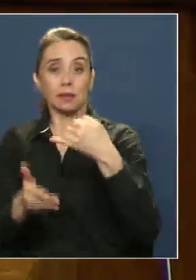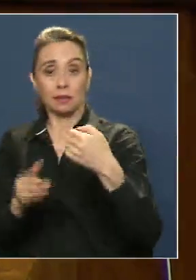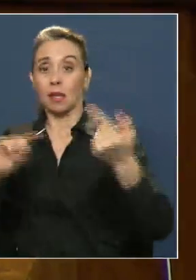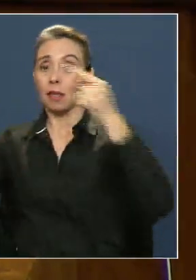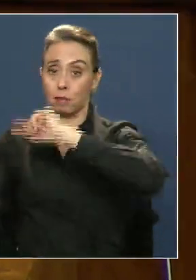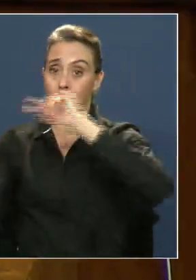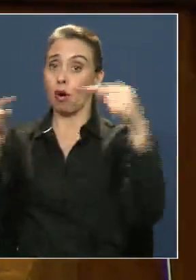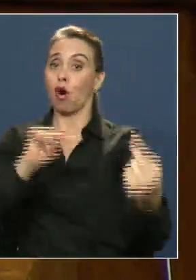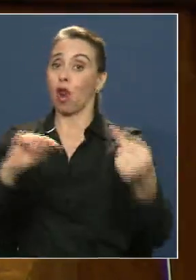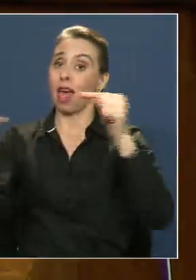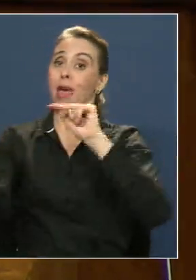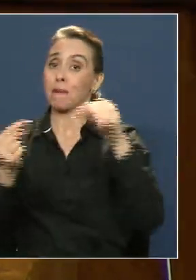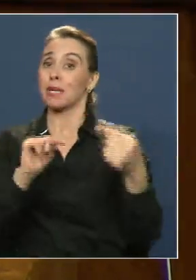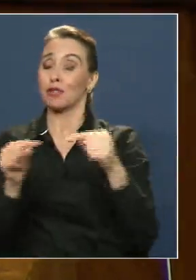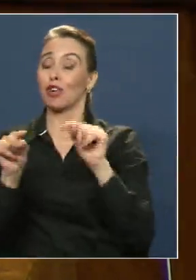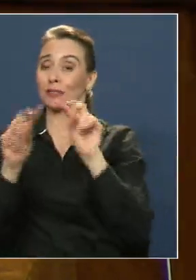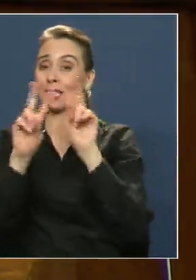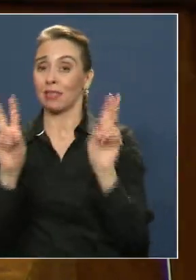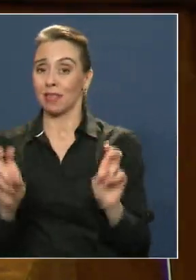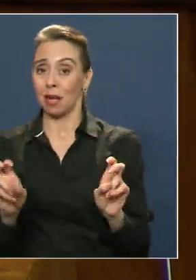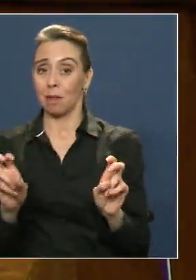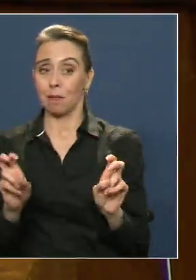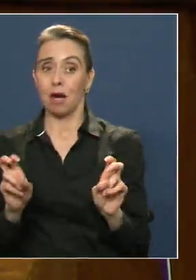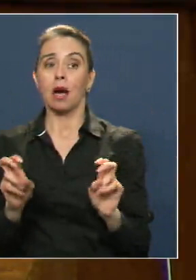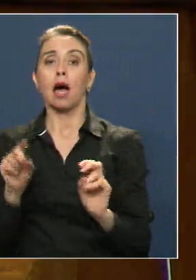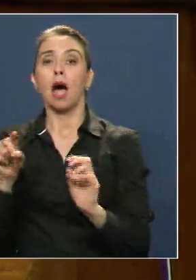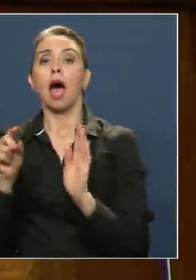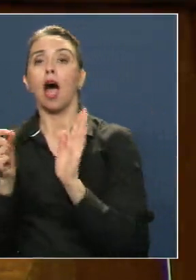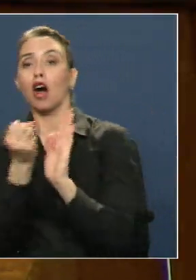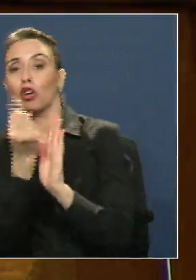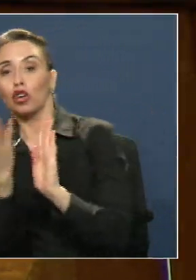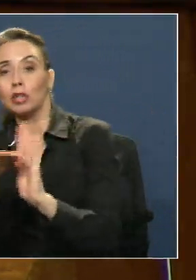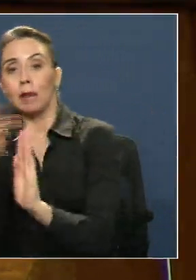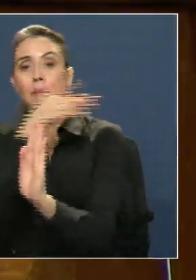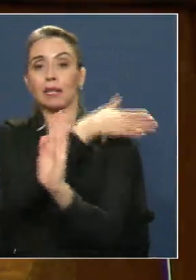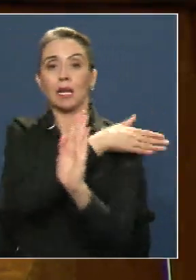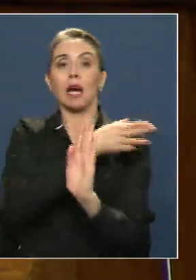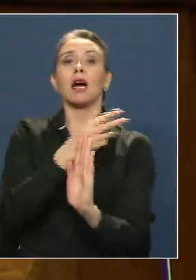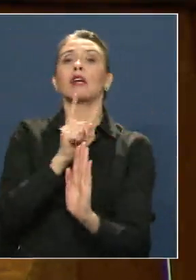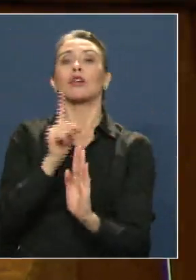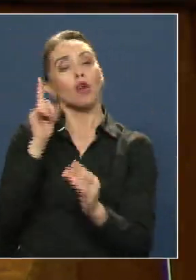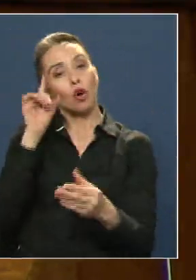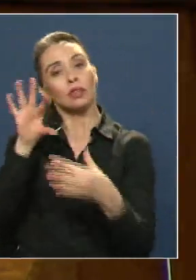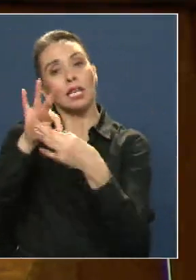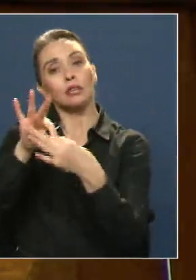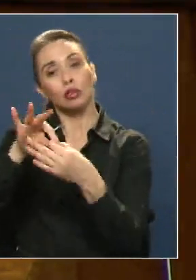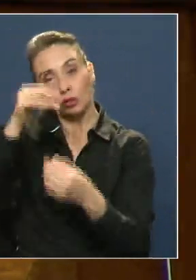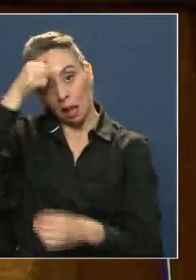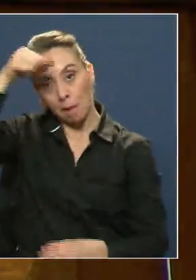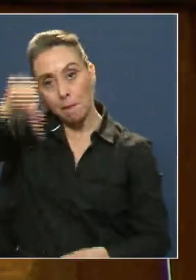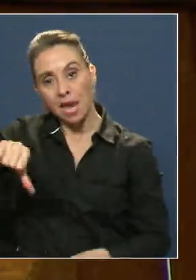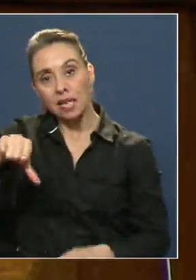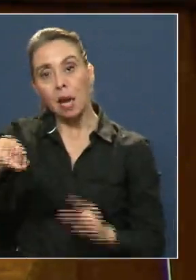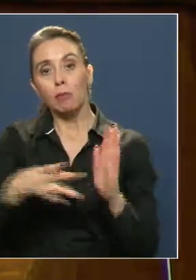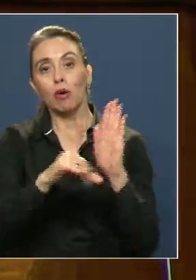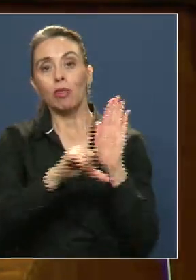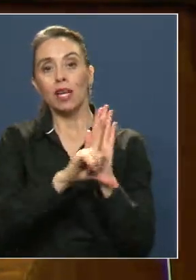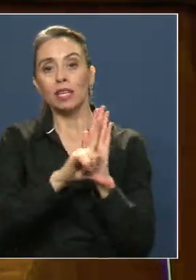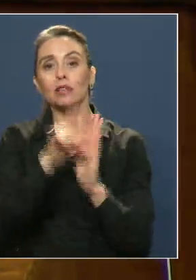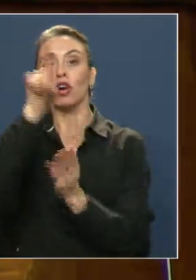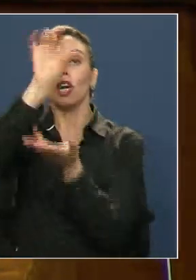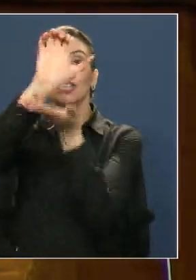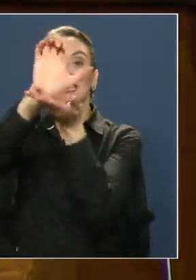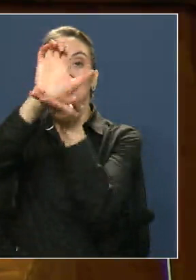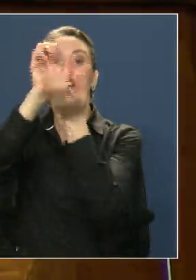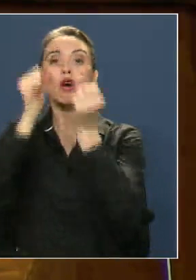polémico, esta última no corresponde a la pena asociada a algún delito, sino que a la facultad del Estado